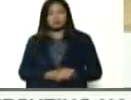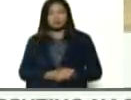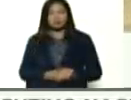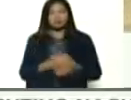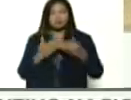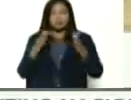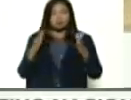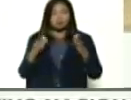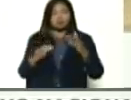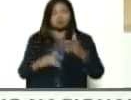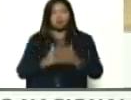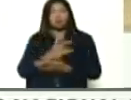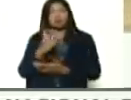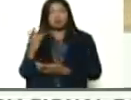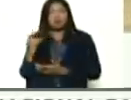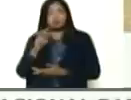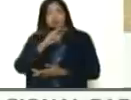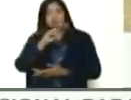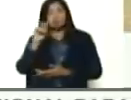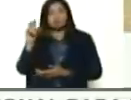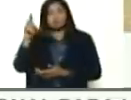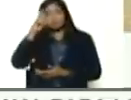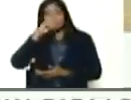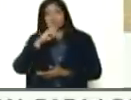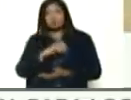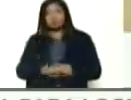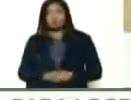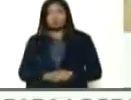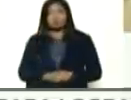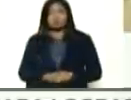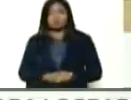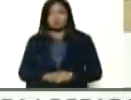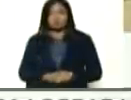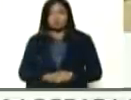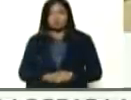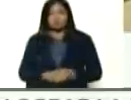bicentenario de la gran caracas vamos a liszt